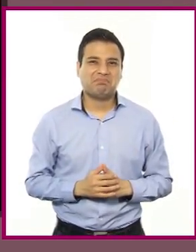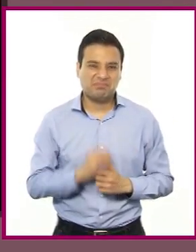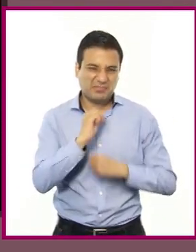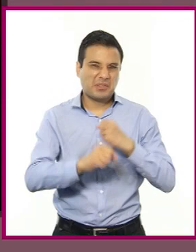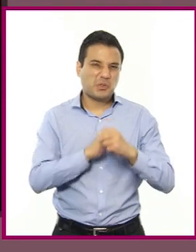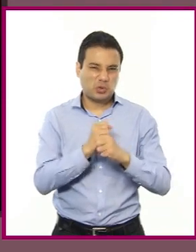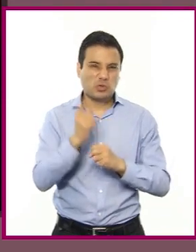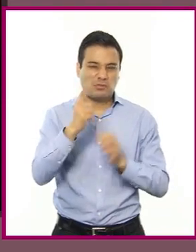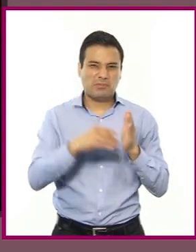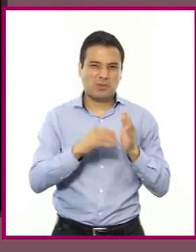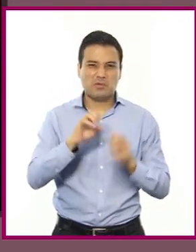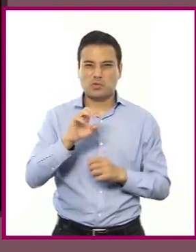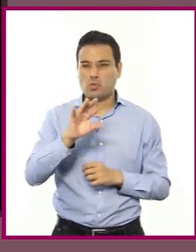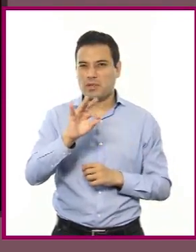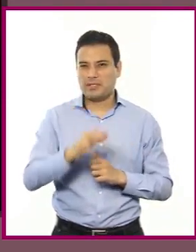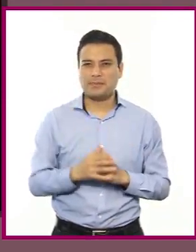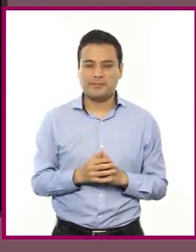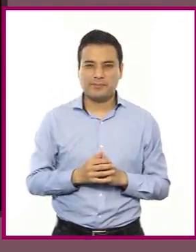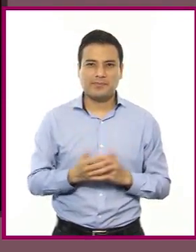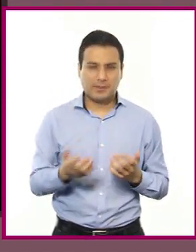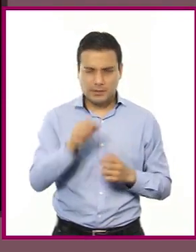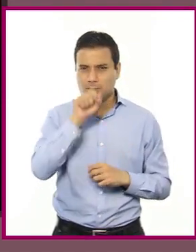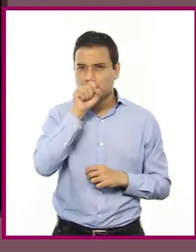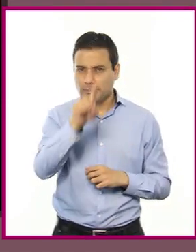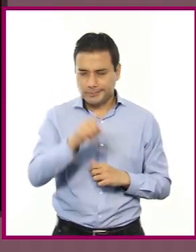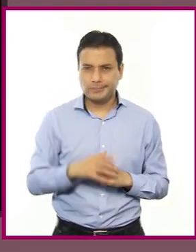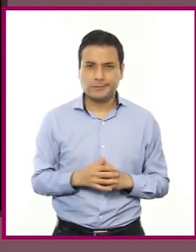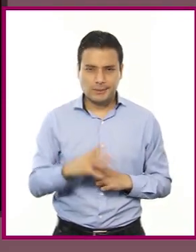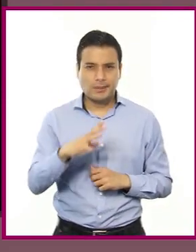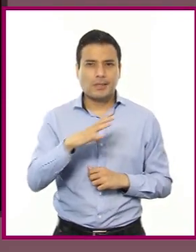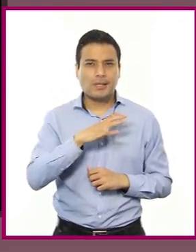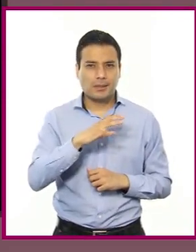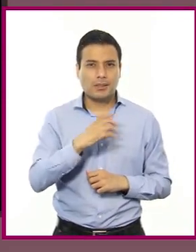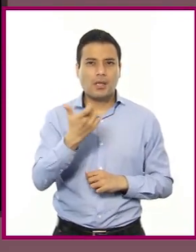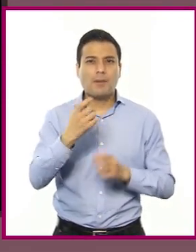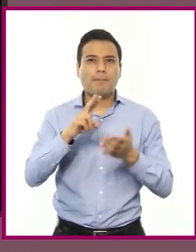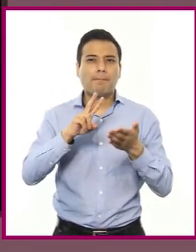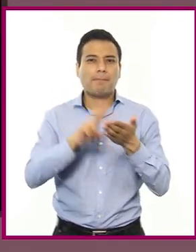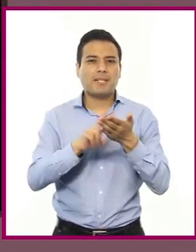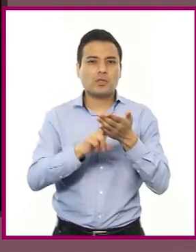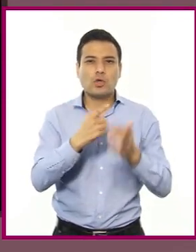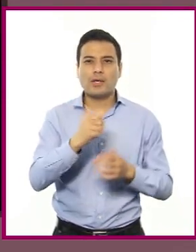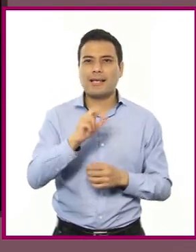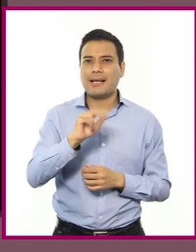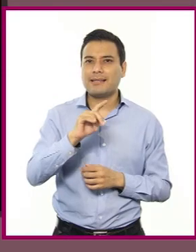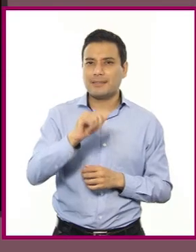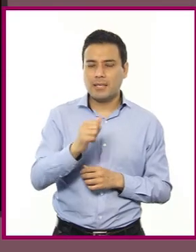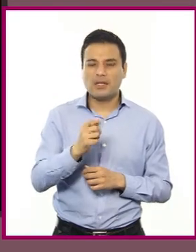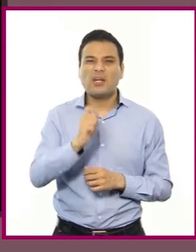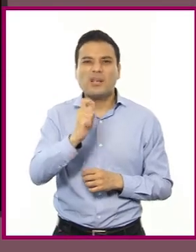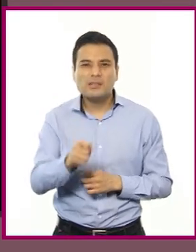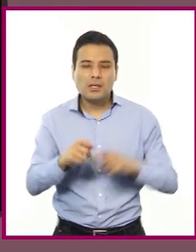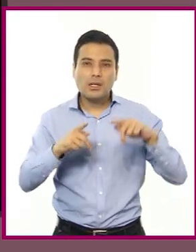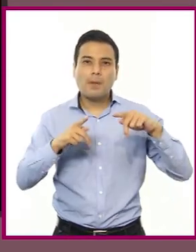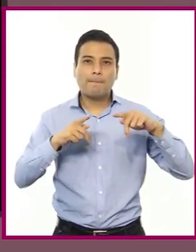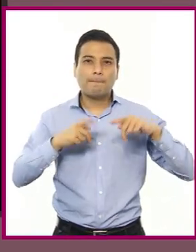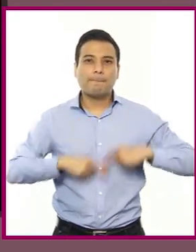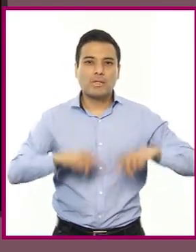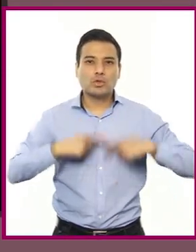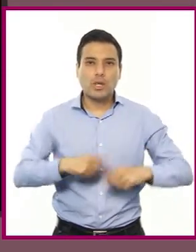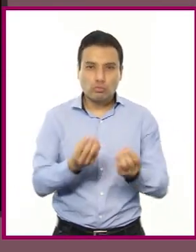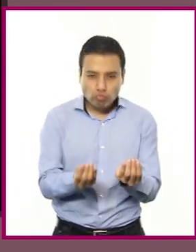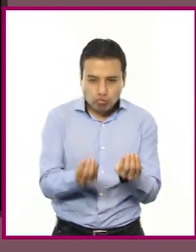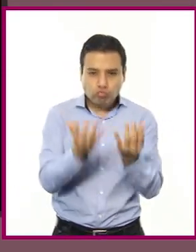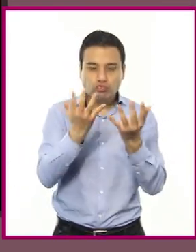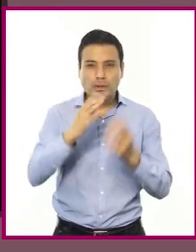años 40. Se establecen precios de garantía, es decir, un mínimo de un precio que se le va a pagar a cualquier persona que